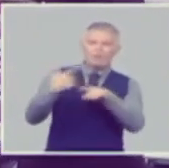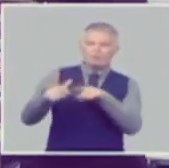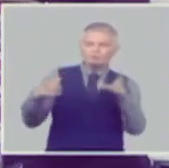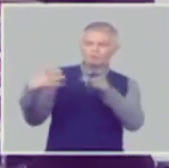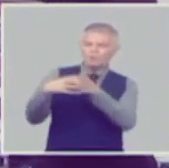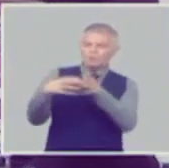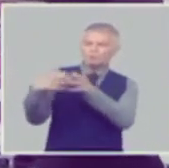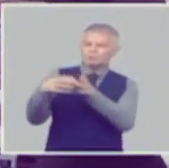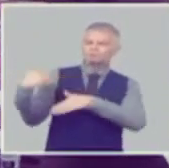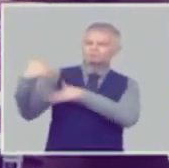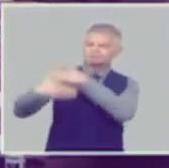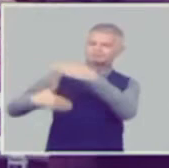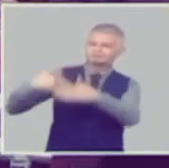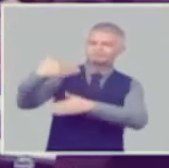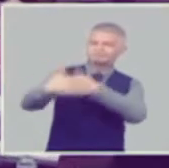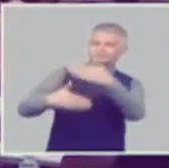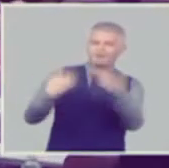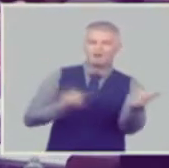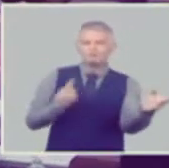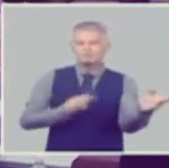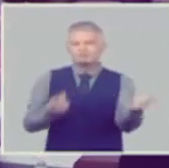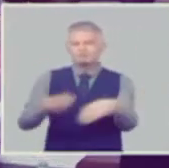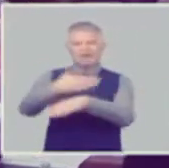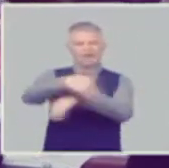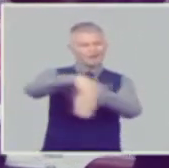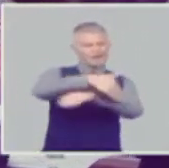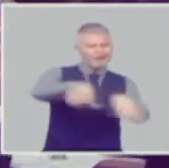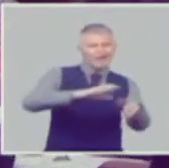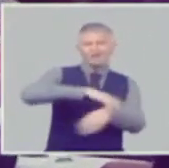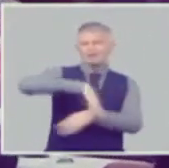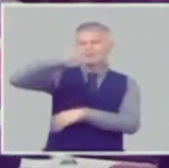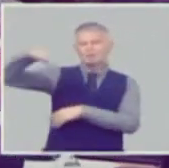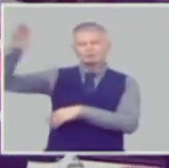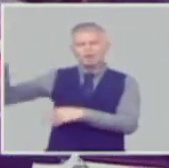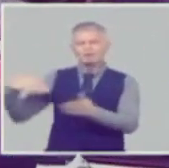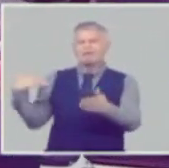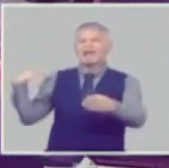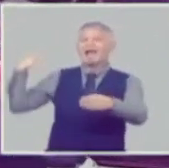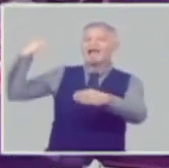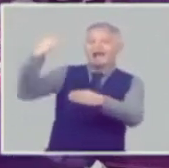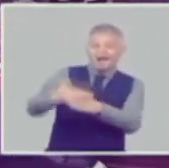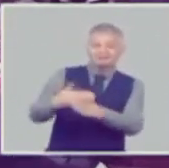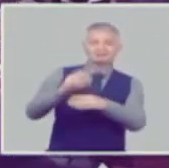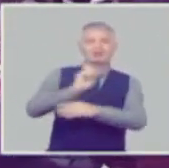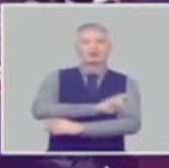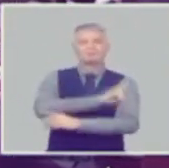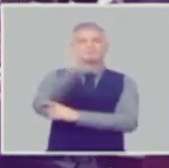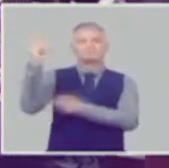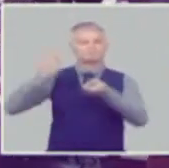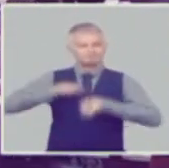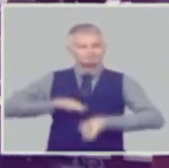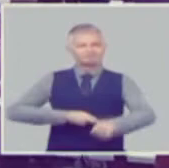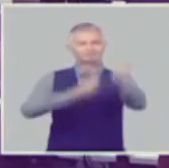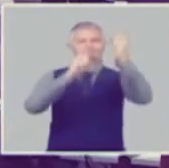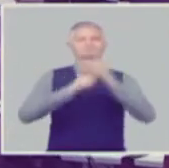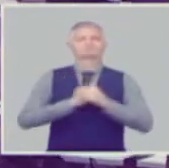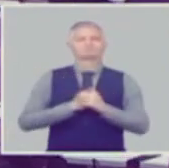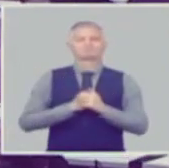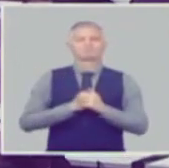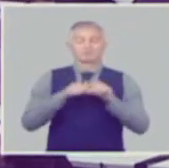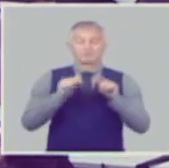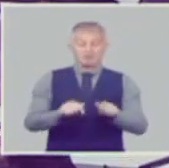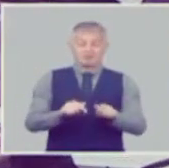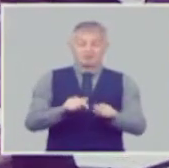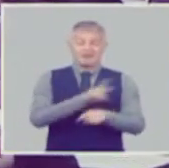en desiguales combates en calles y en serranías hasta la victoria. No hay modo de explicar la existencia de la